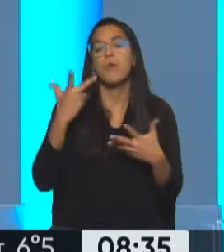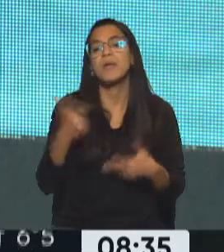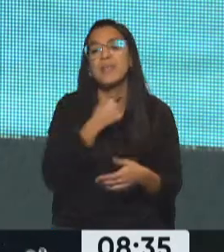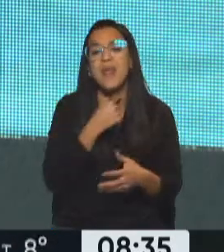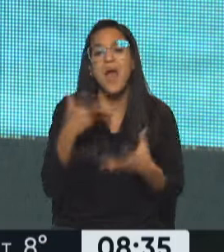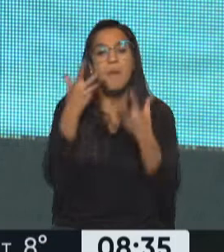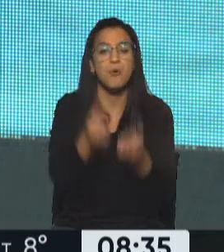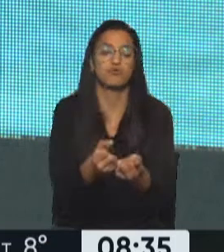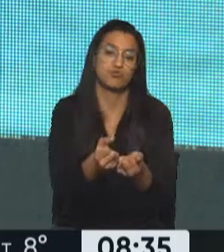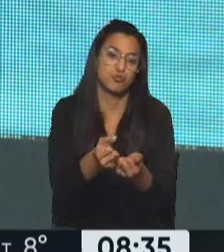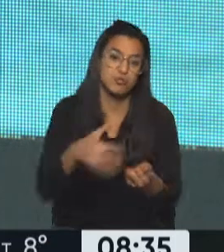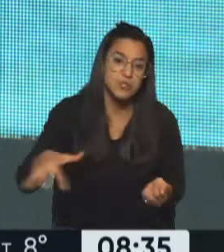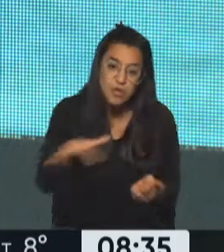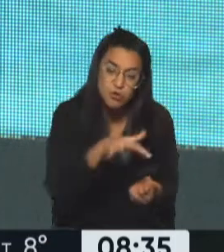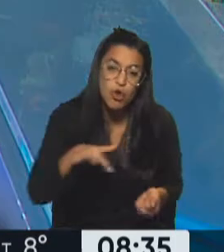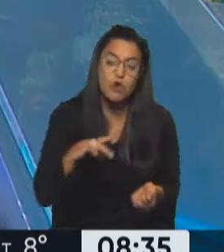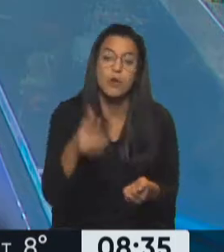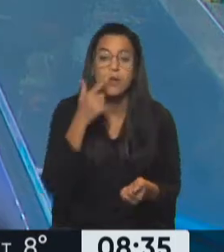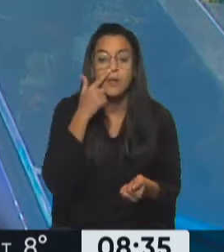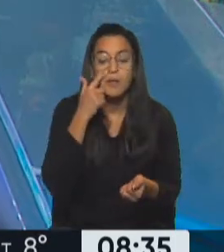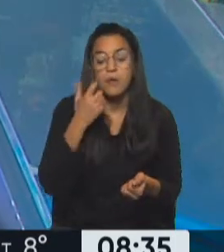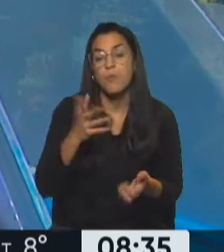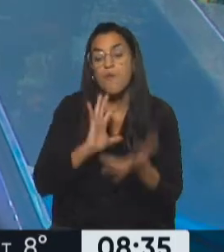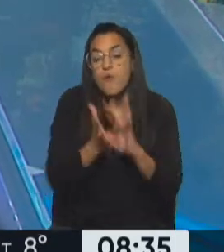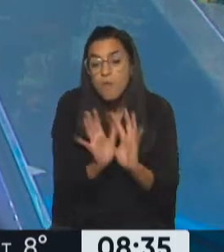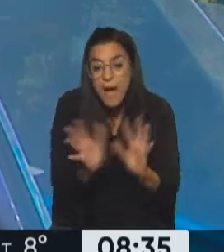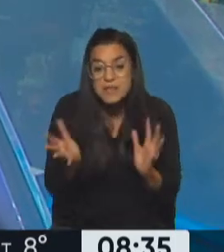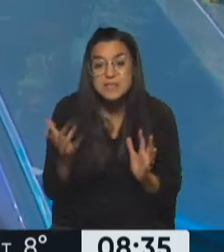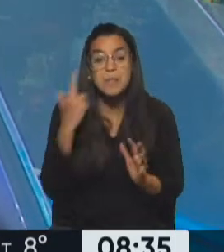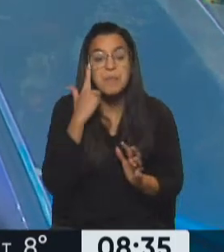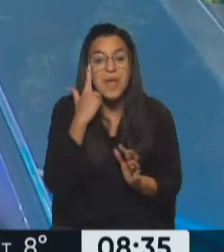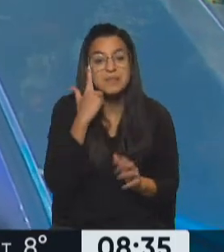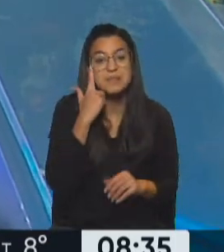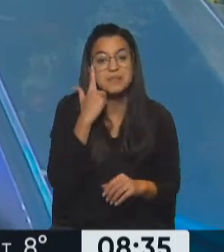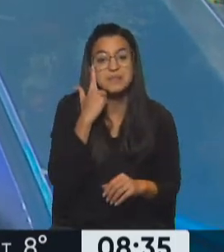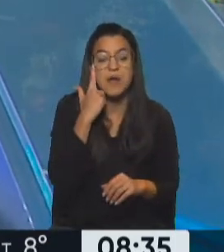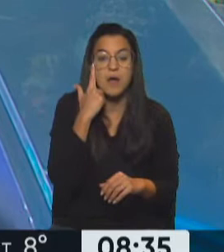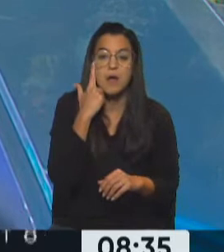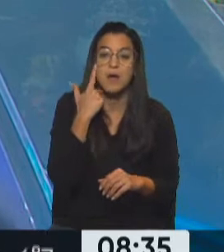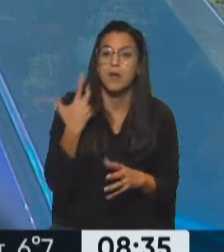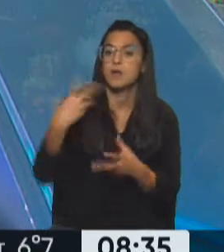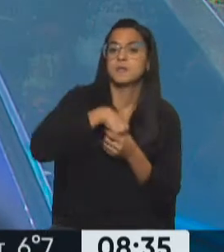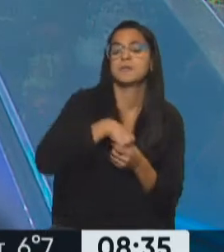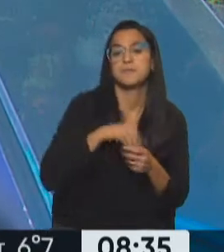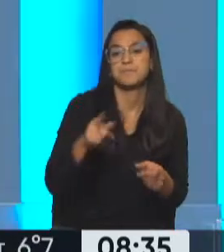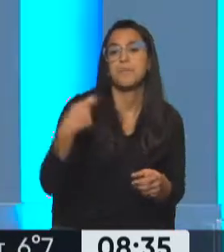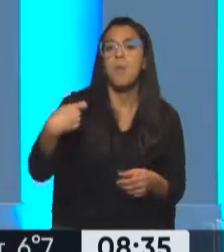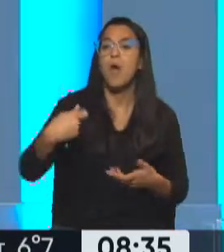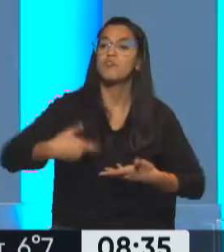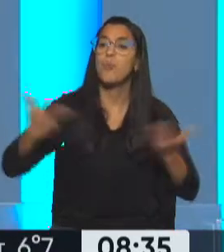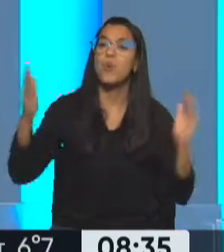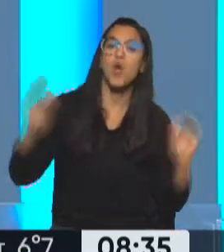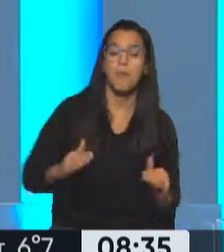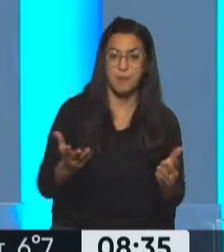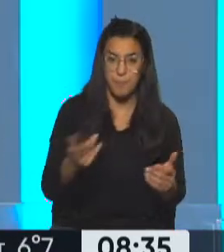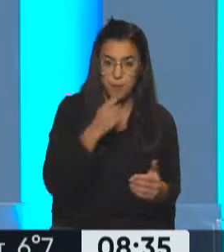de un sector que encuentra en ese tipo de eslogan un lugar donde abrazarse. Achicar ¿no? el gasto público, por